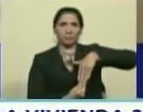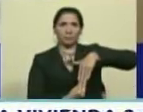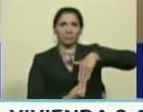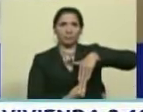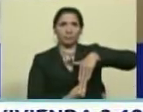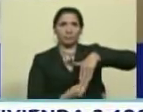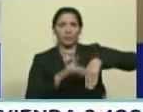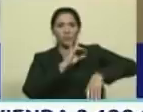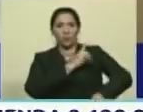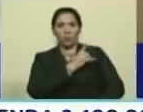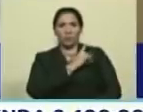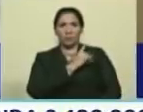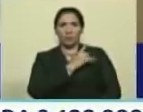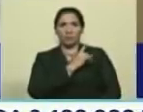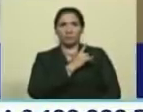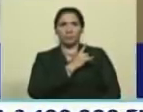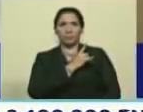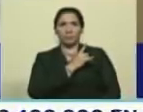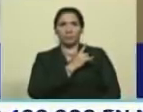Bolivia,